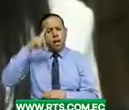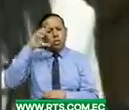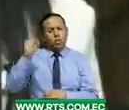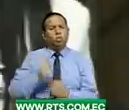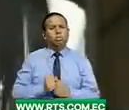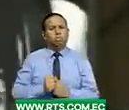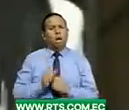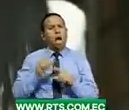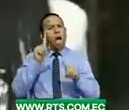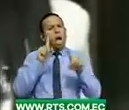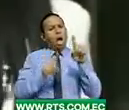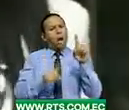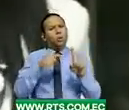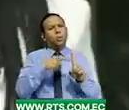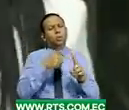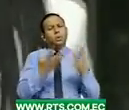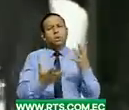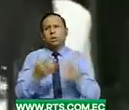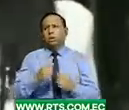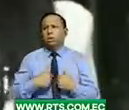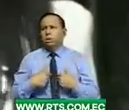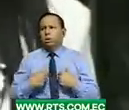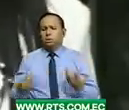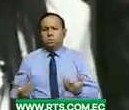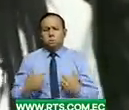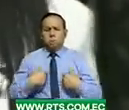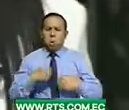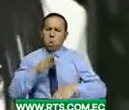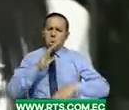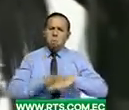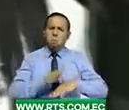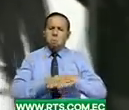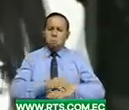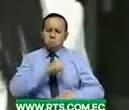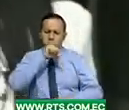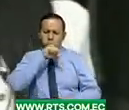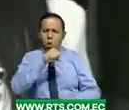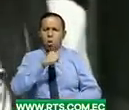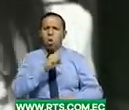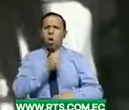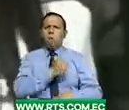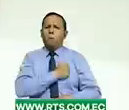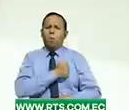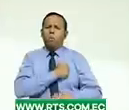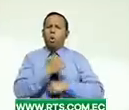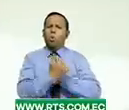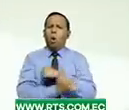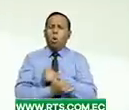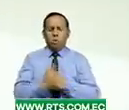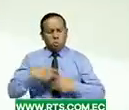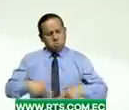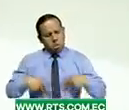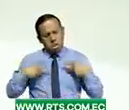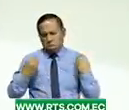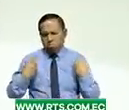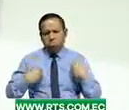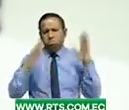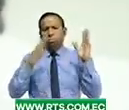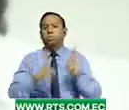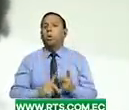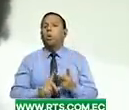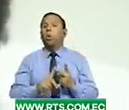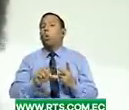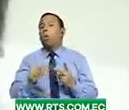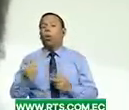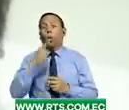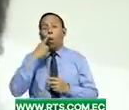hubo picos de emociones. Por mi patria, estoy dispuesta a dar la vida entera. A lo que el analista político César Febres